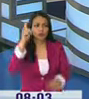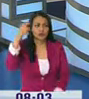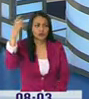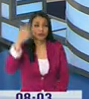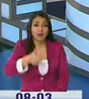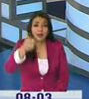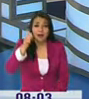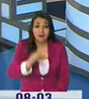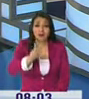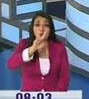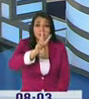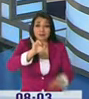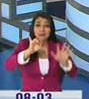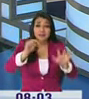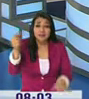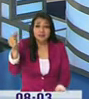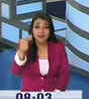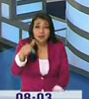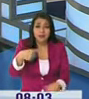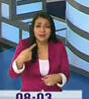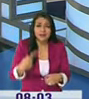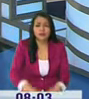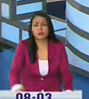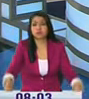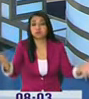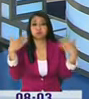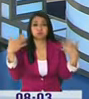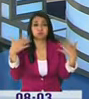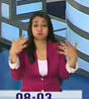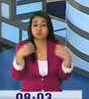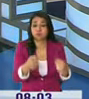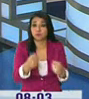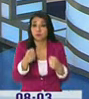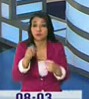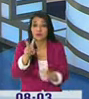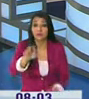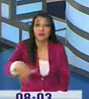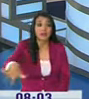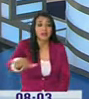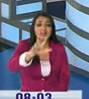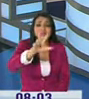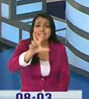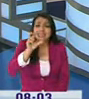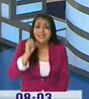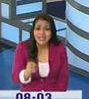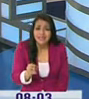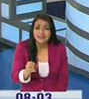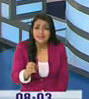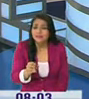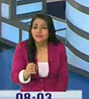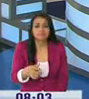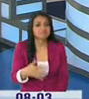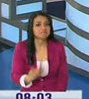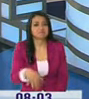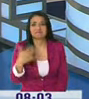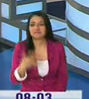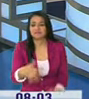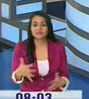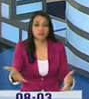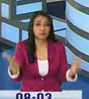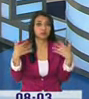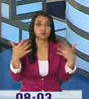26 grados en Quito, el día estuvo caliente, terrible, ¿no? Y en los valles 30 grados, o sea, uno parecía realmente